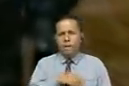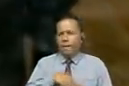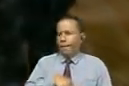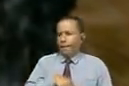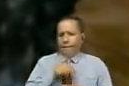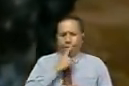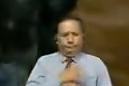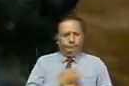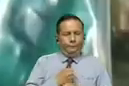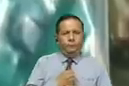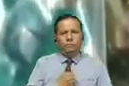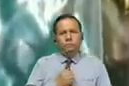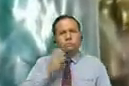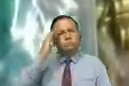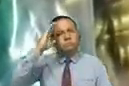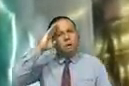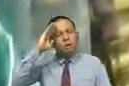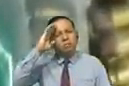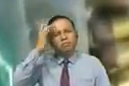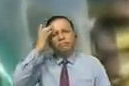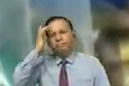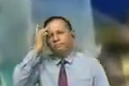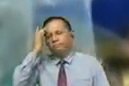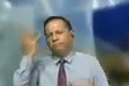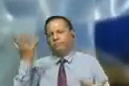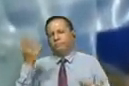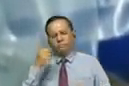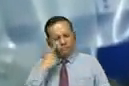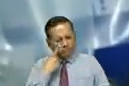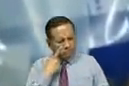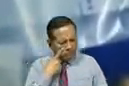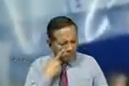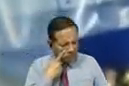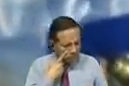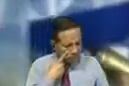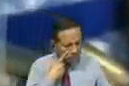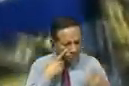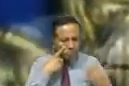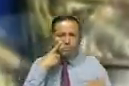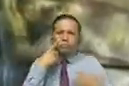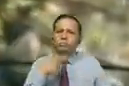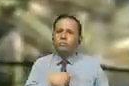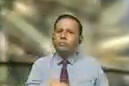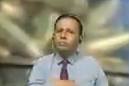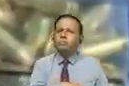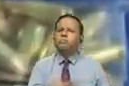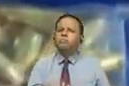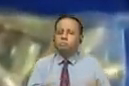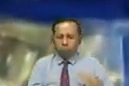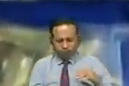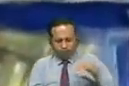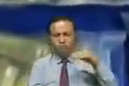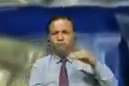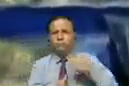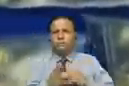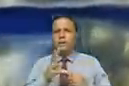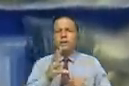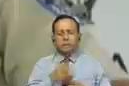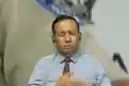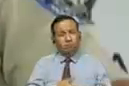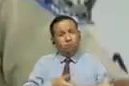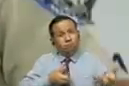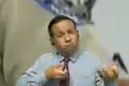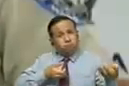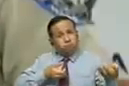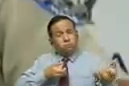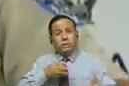la policía, más cuando entre el material sobresale la munición 7.62 que es utilizada por un francotirador. Esa